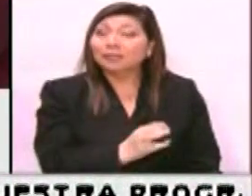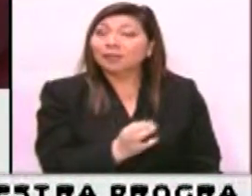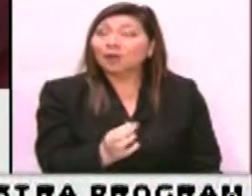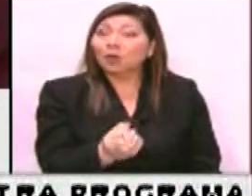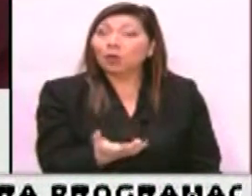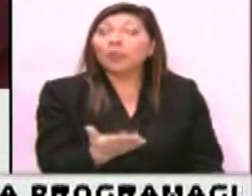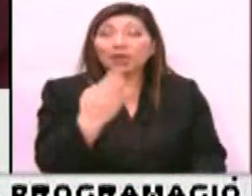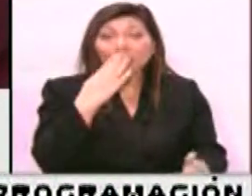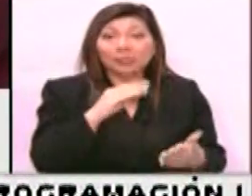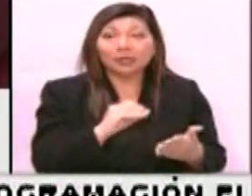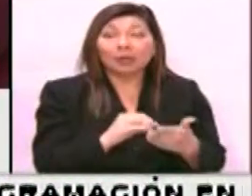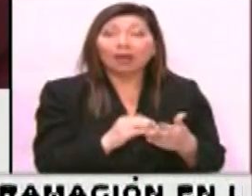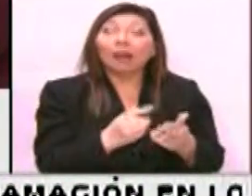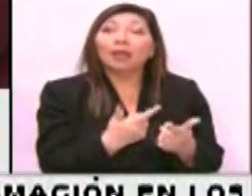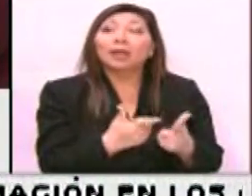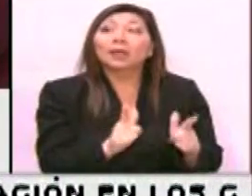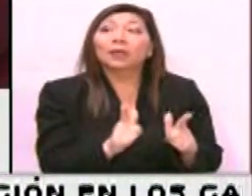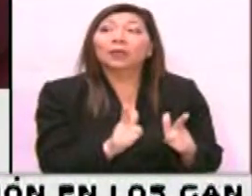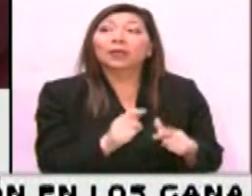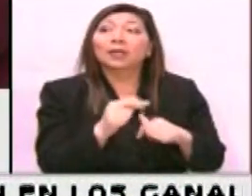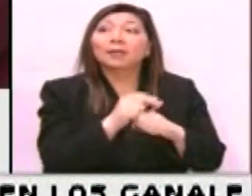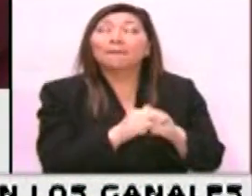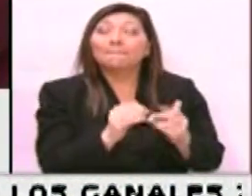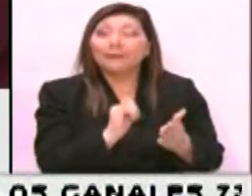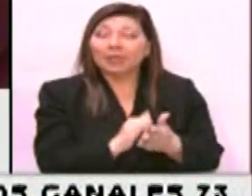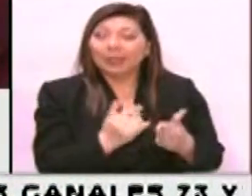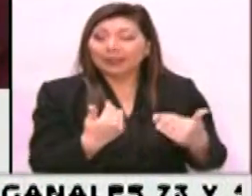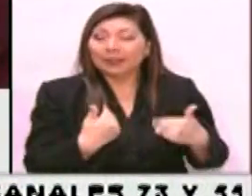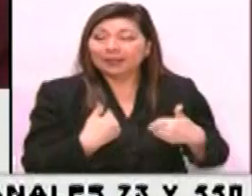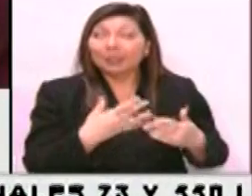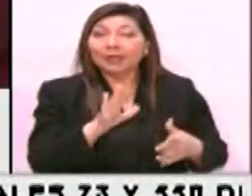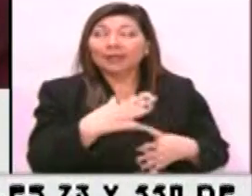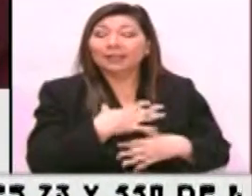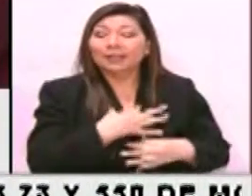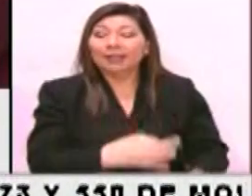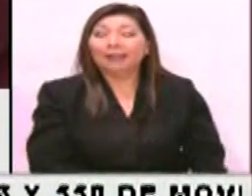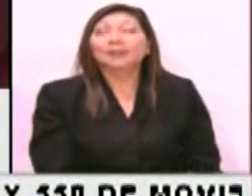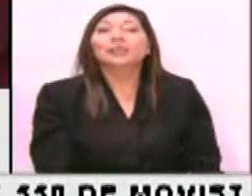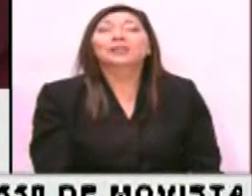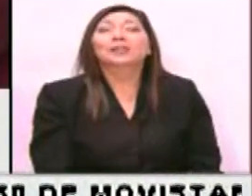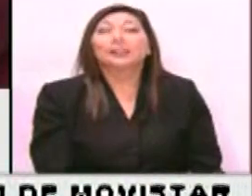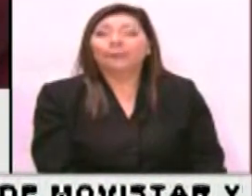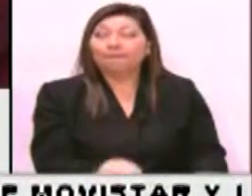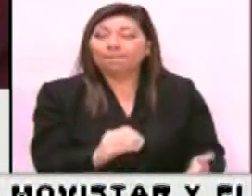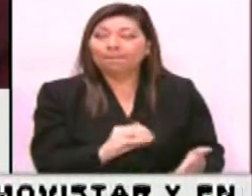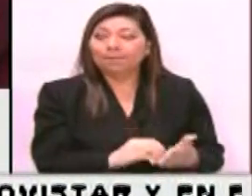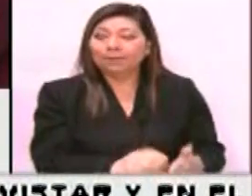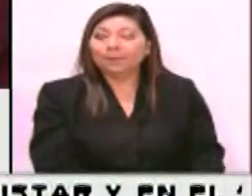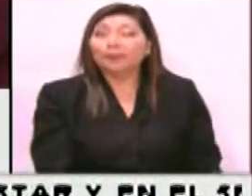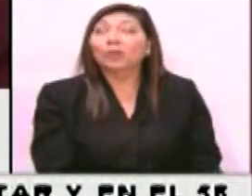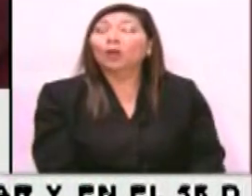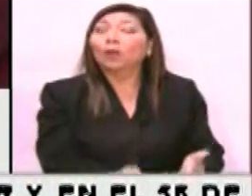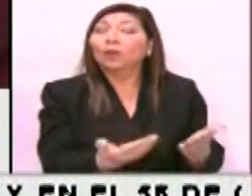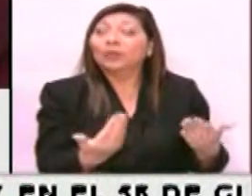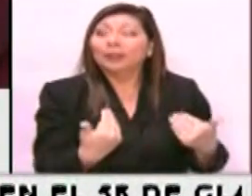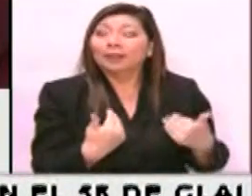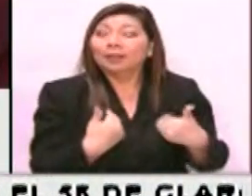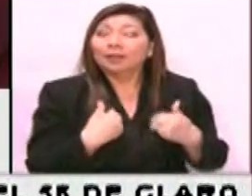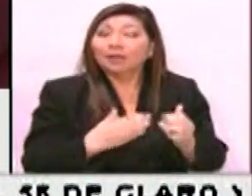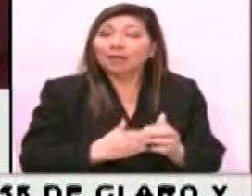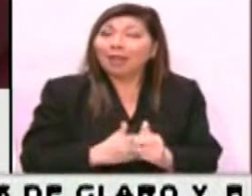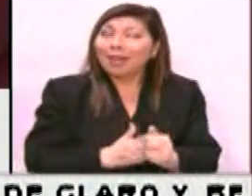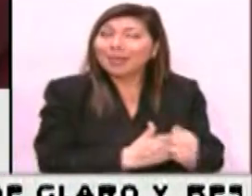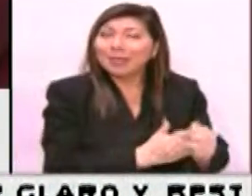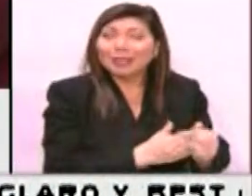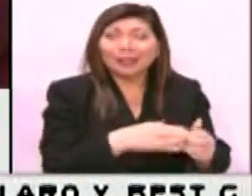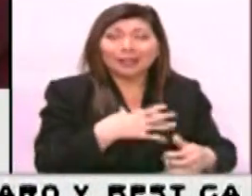una asamblea deliberante de una nación con un solo interés, el de la totalidad, donde deben de guiar no